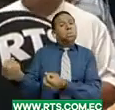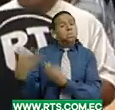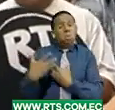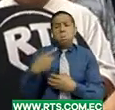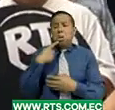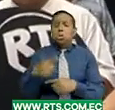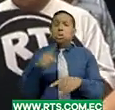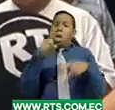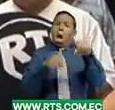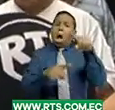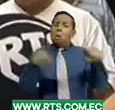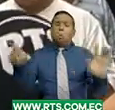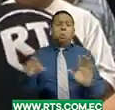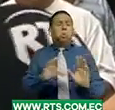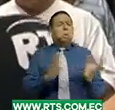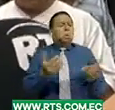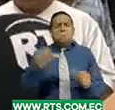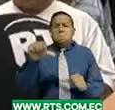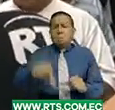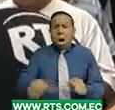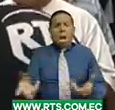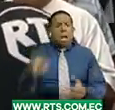conducta atípica,